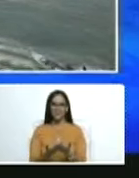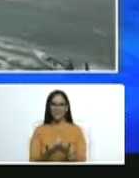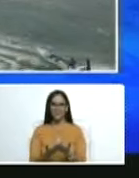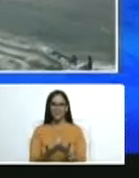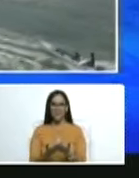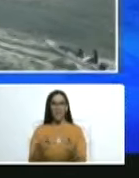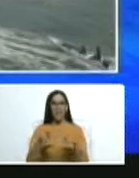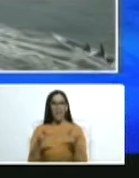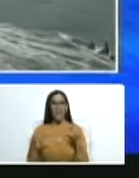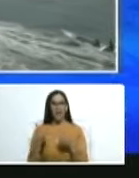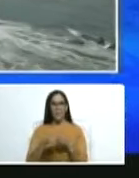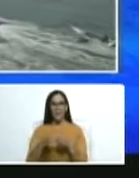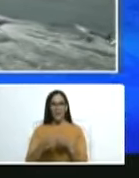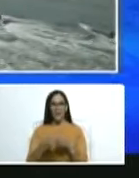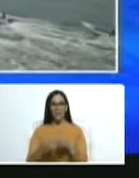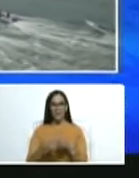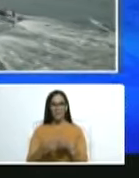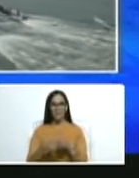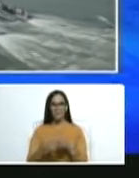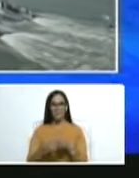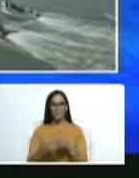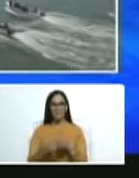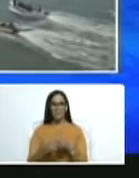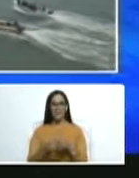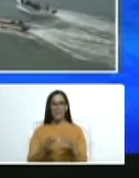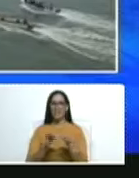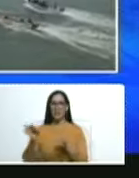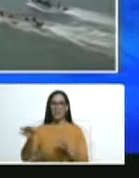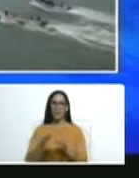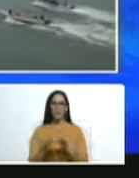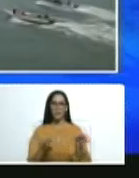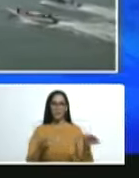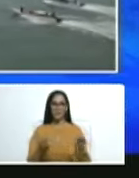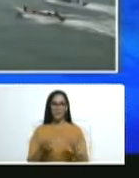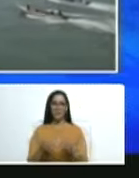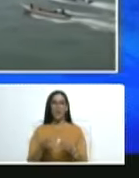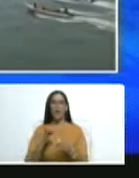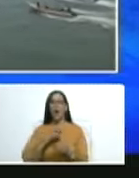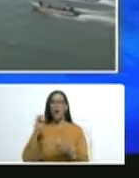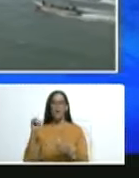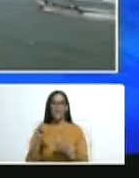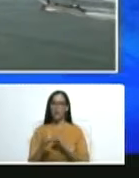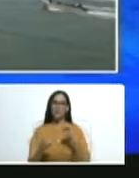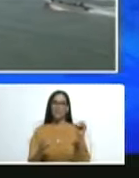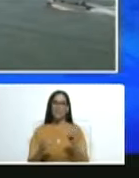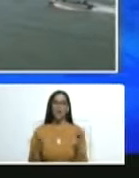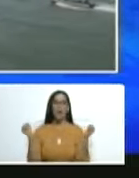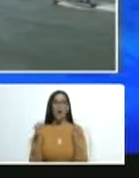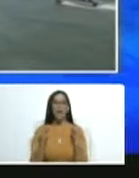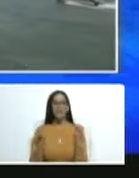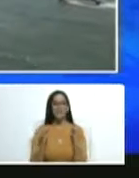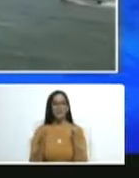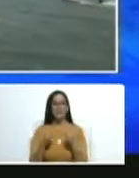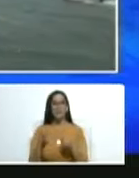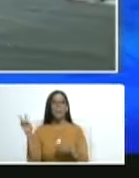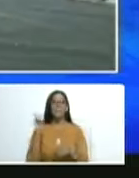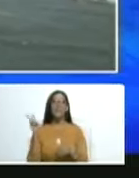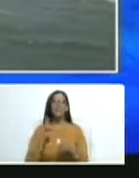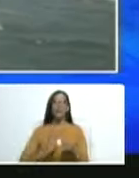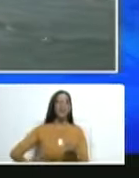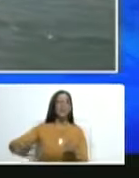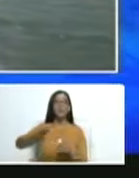el lago de Maracaibo, de punta a punta, oriente, occidente, los Andes, Venezuela